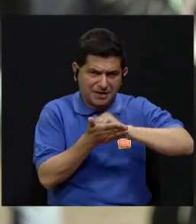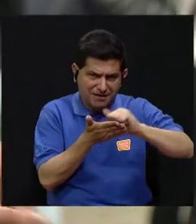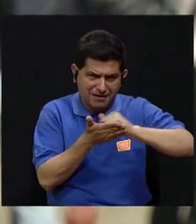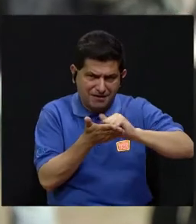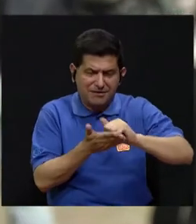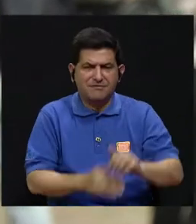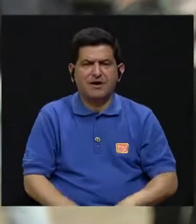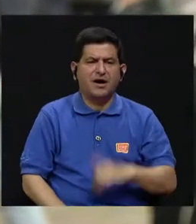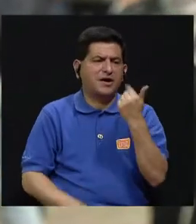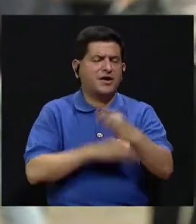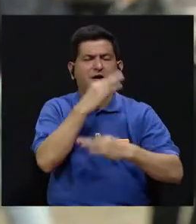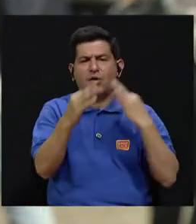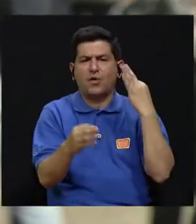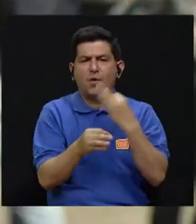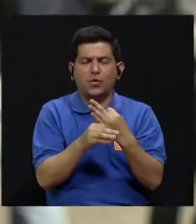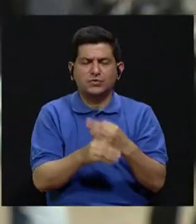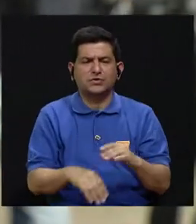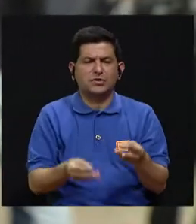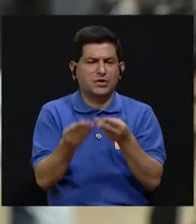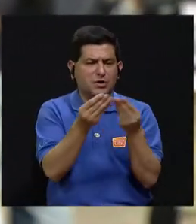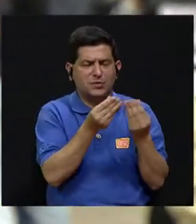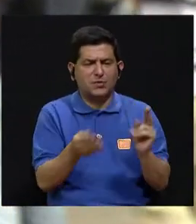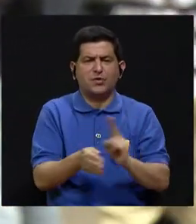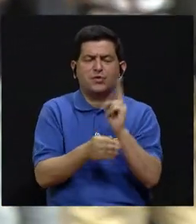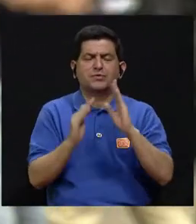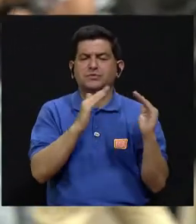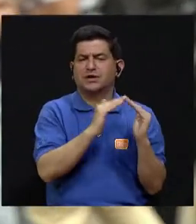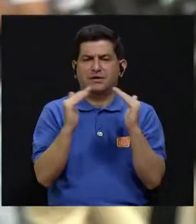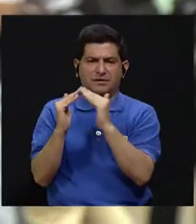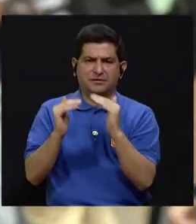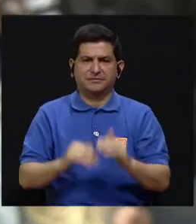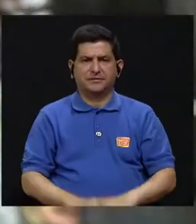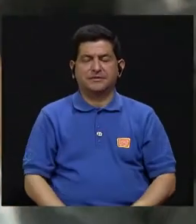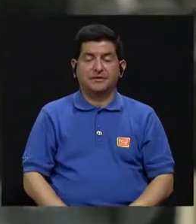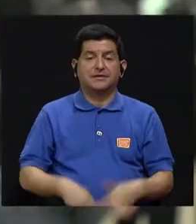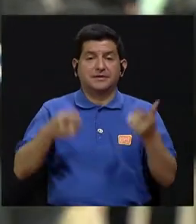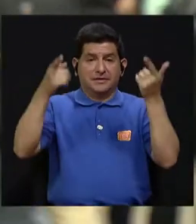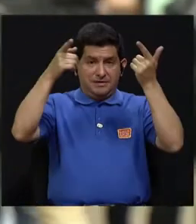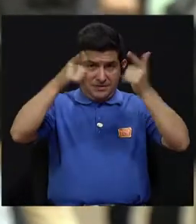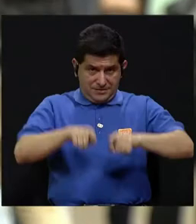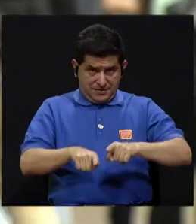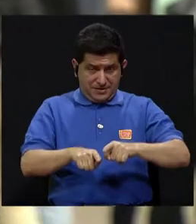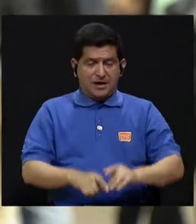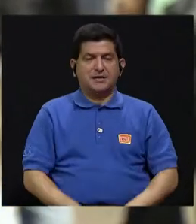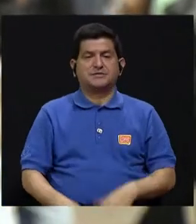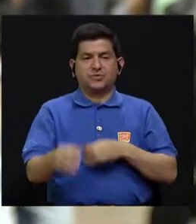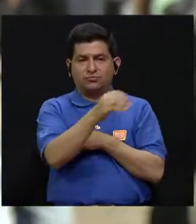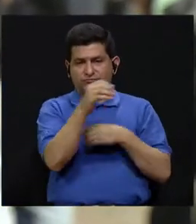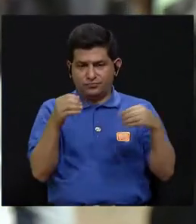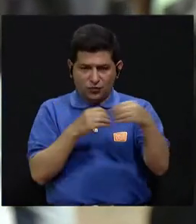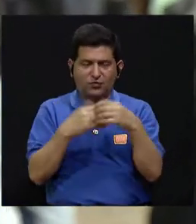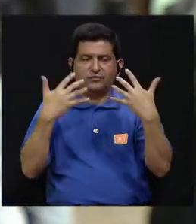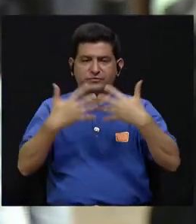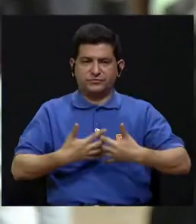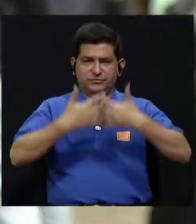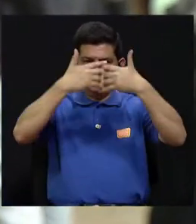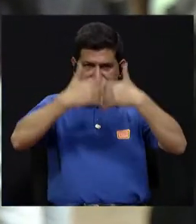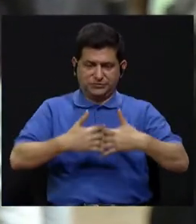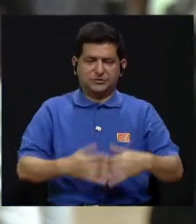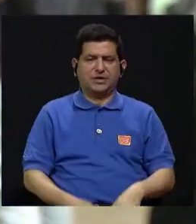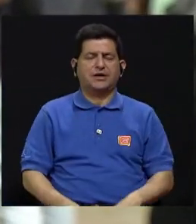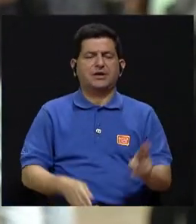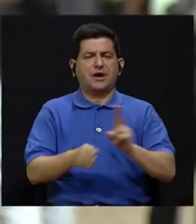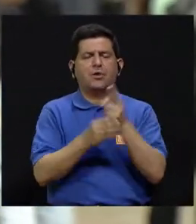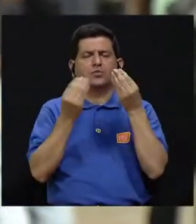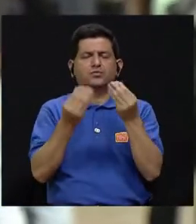detergentes, otro tipo de sustancias que utilizamos en nuestro hogar. En el caso de las oficinas o industrias,